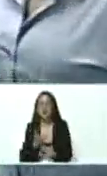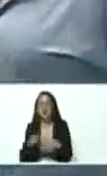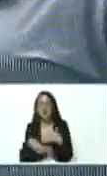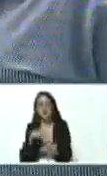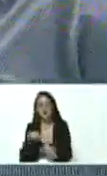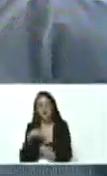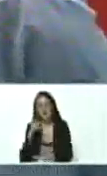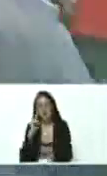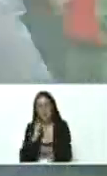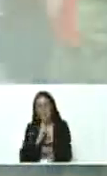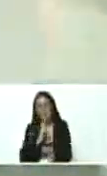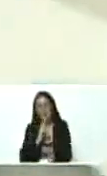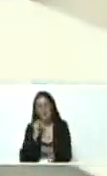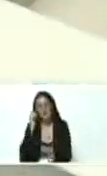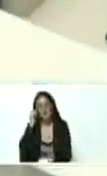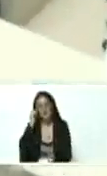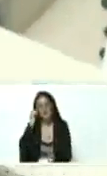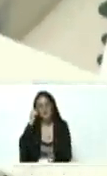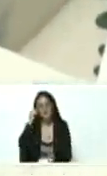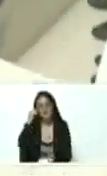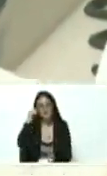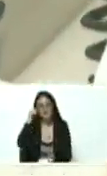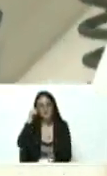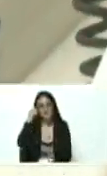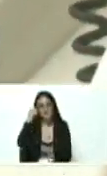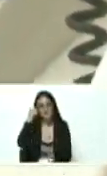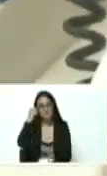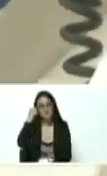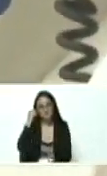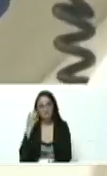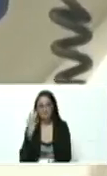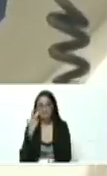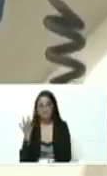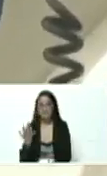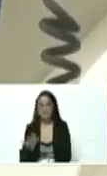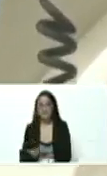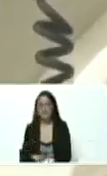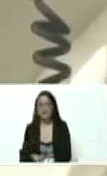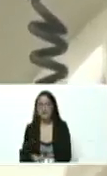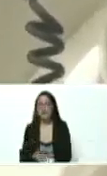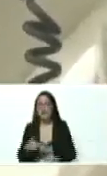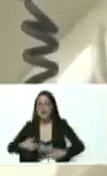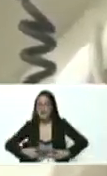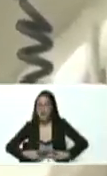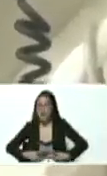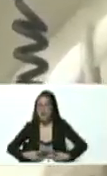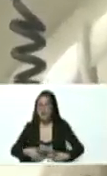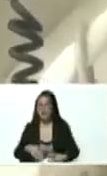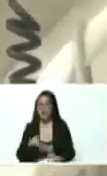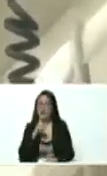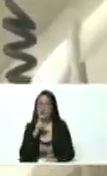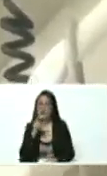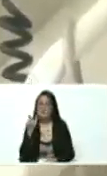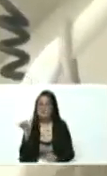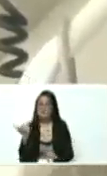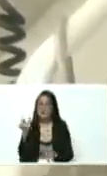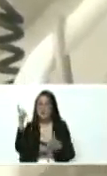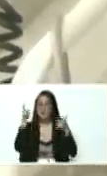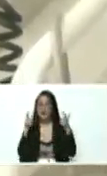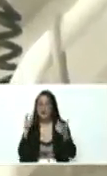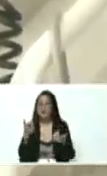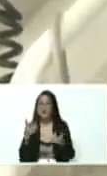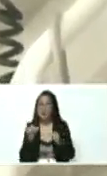revolución bolivariana. Bueno. Por acá podemos ver lo que es este esfuerzo del comandante supremo Hugo Chávez, al que usted le ha